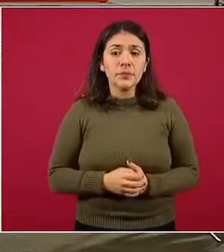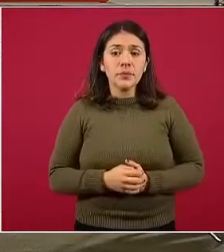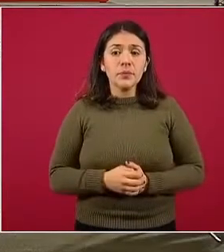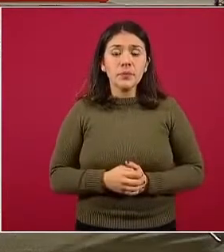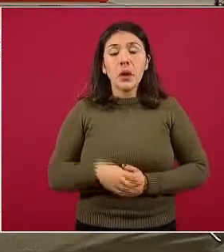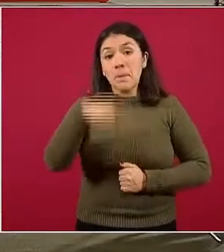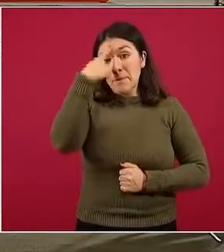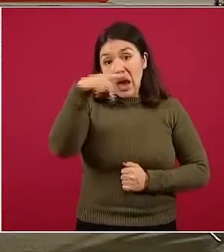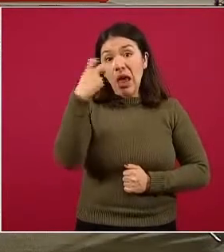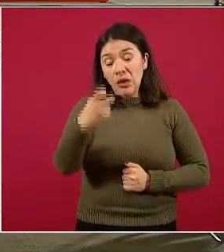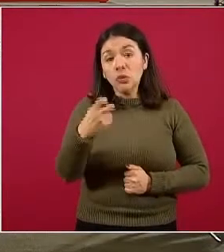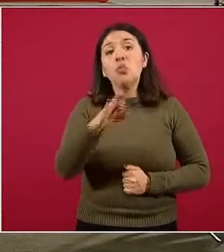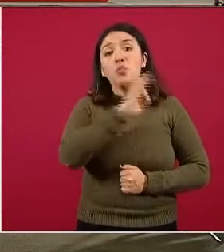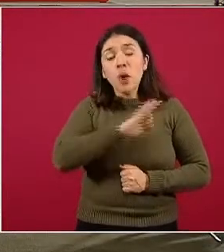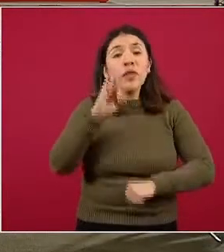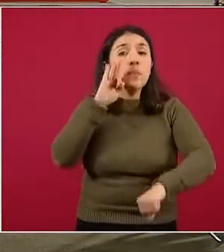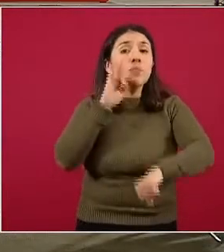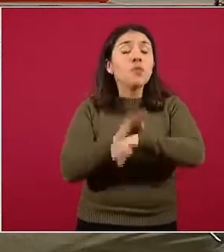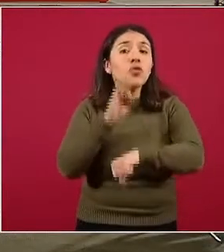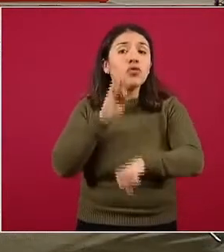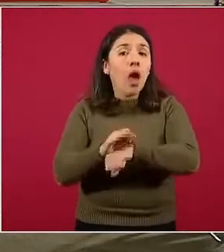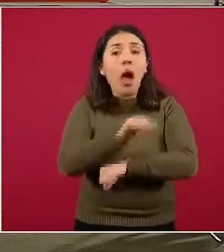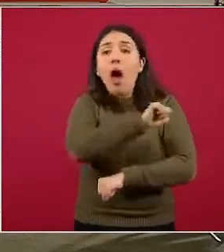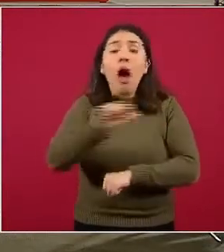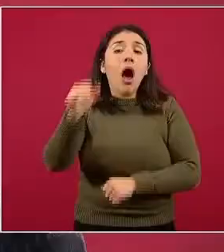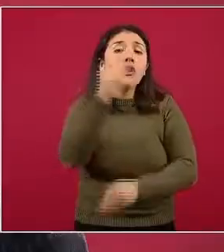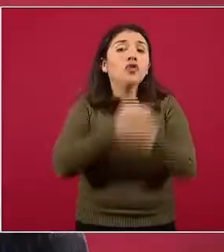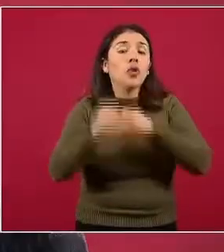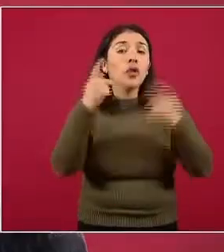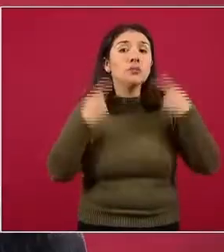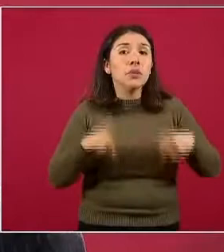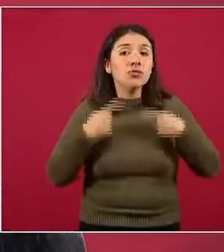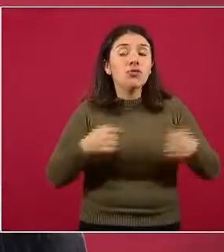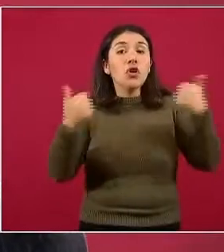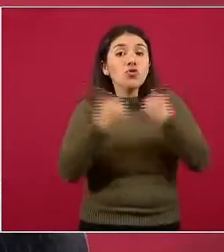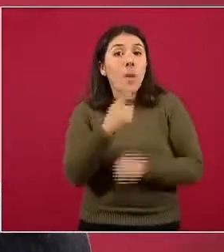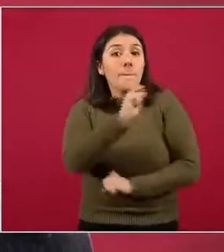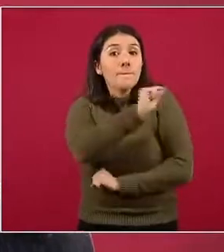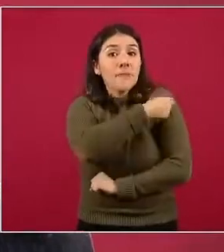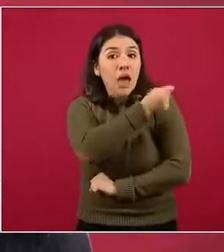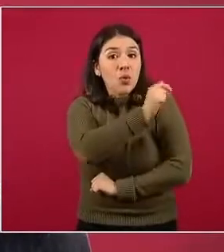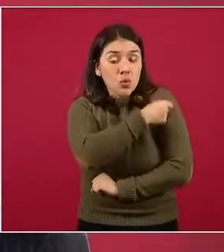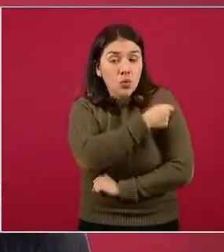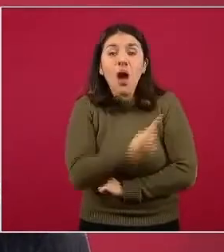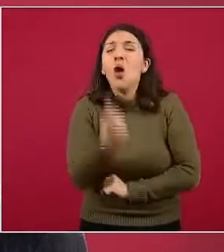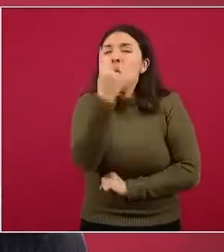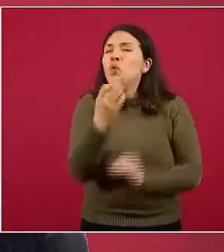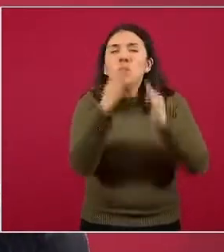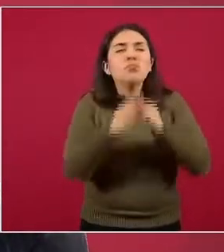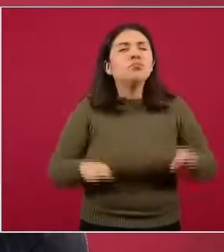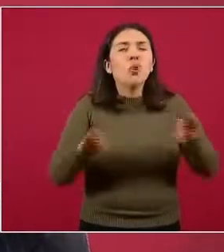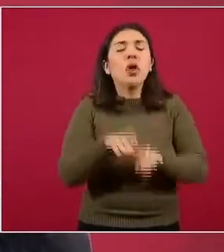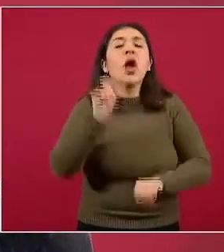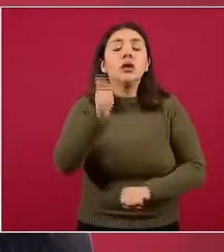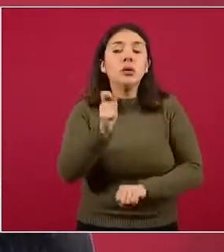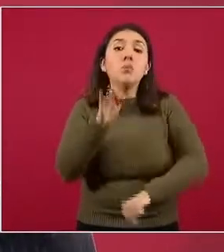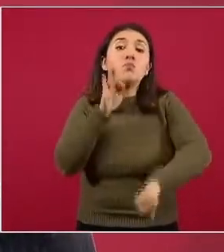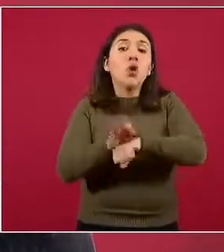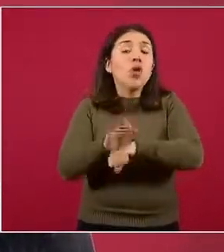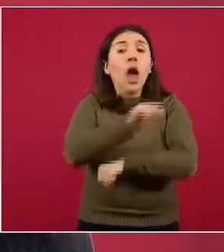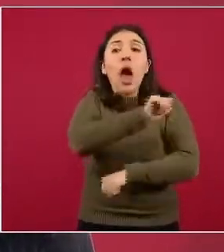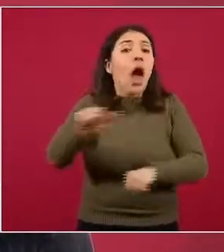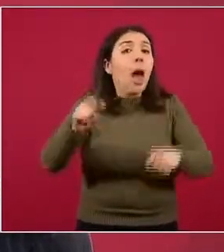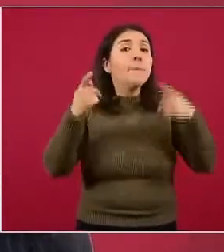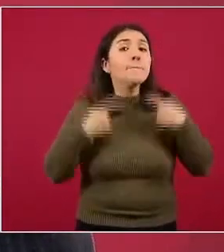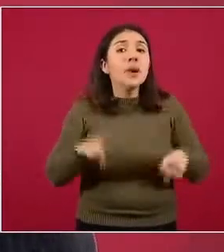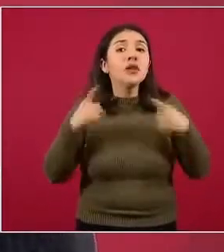con el propósito de proteger directamente a las personas vacunadas y un aspecto fundamental, proteger a las